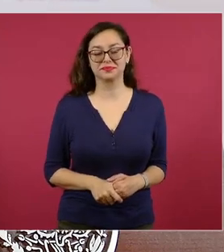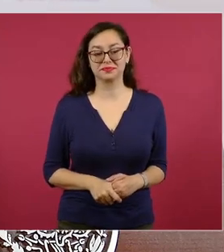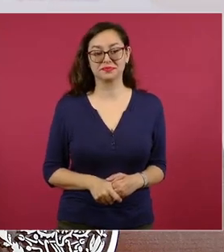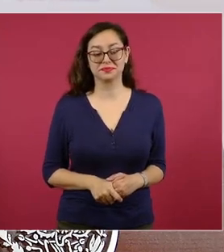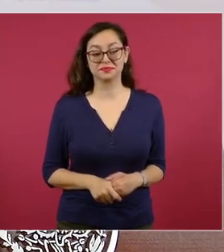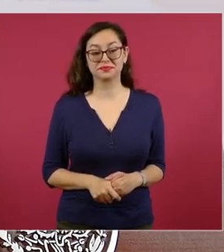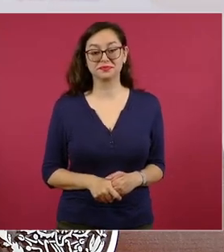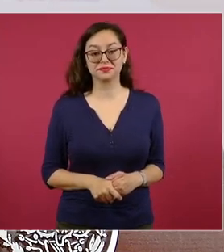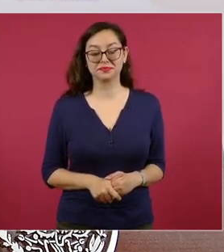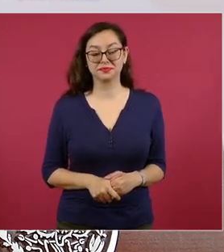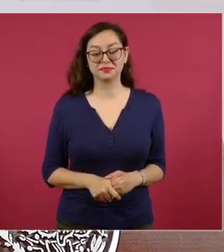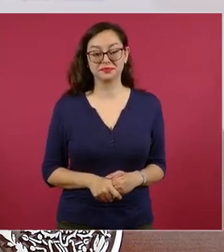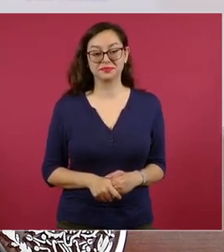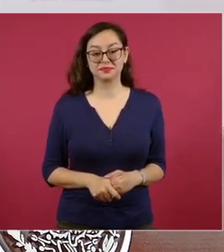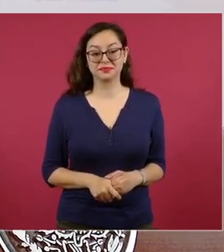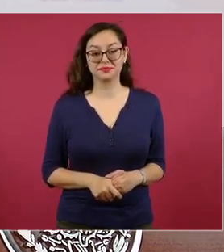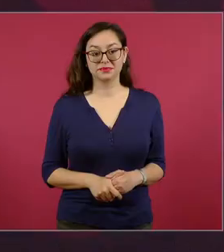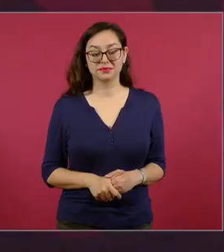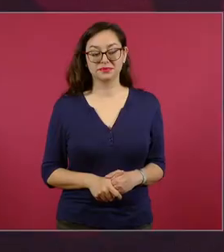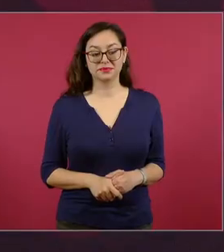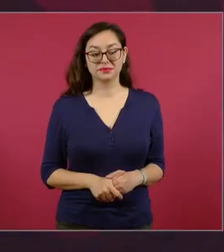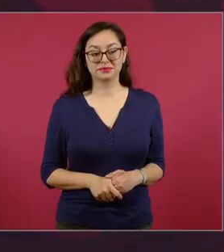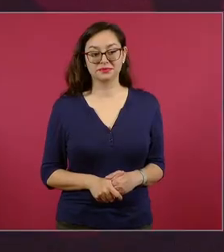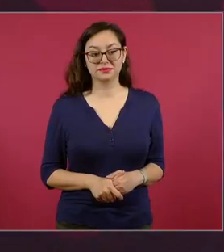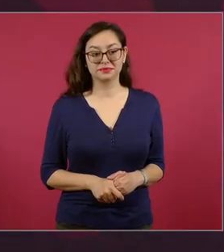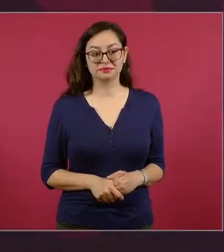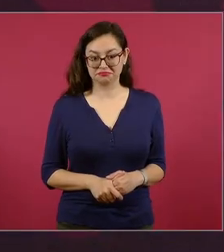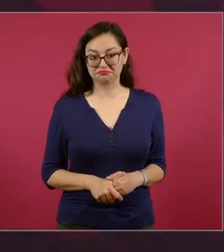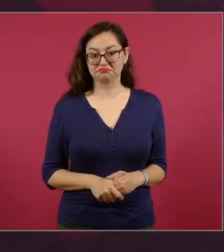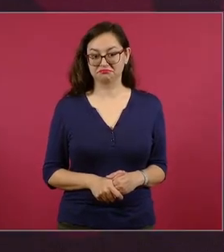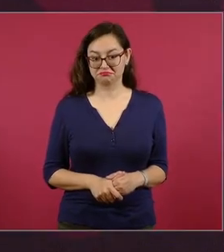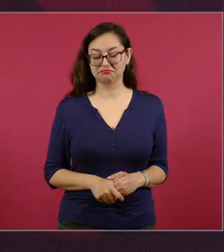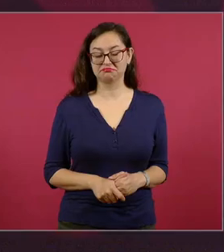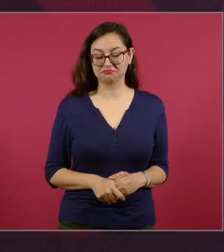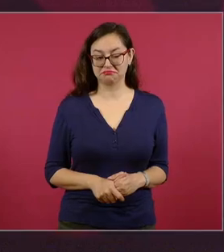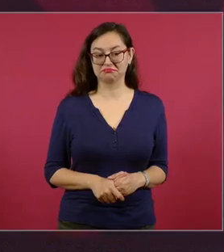Pero ahora, sí,